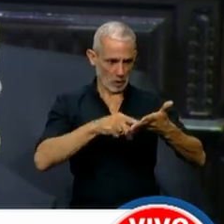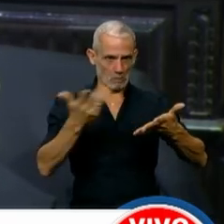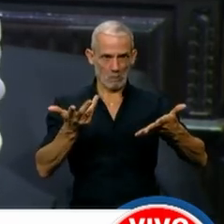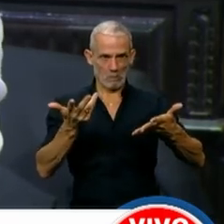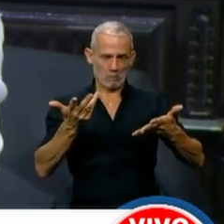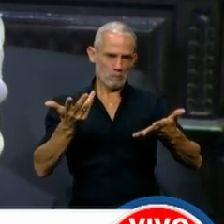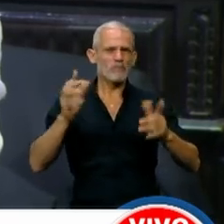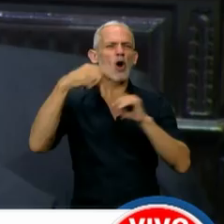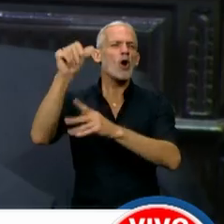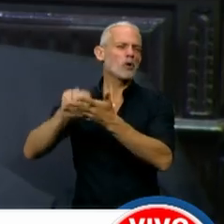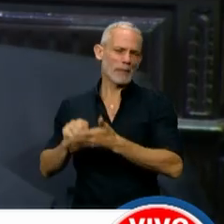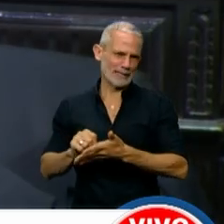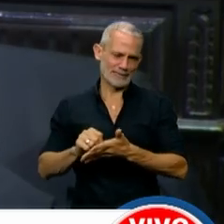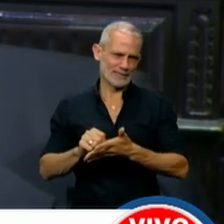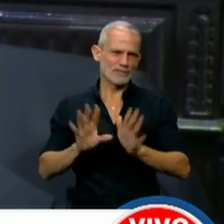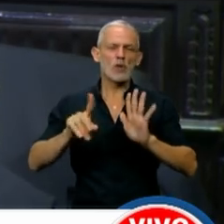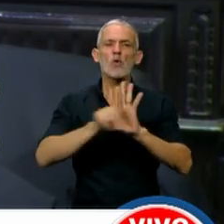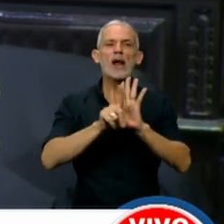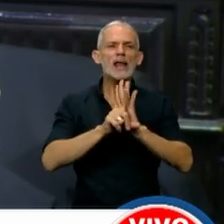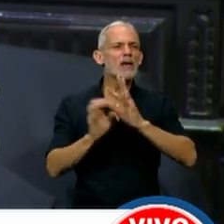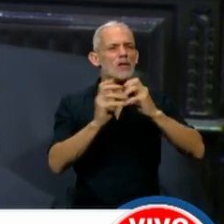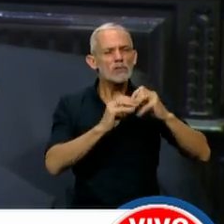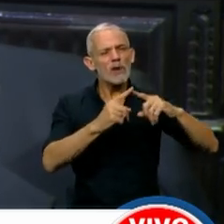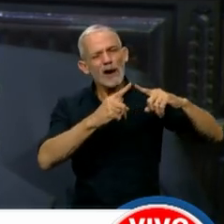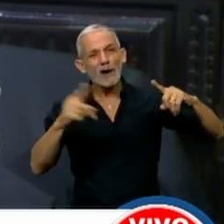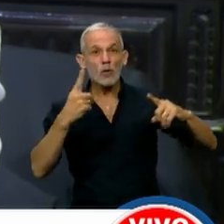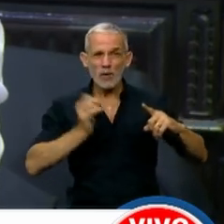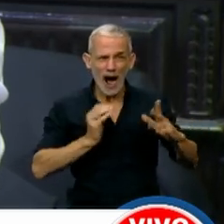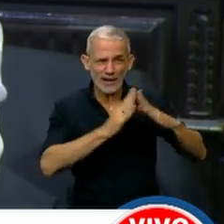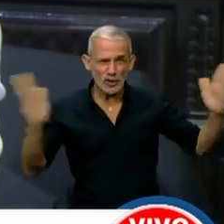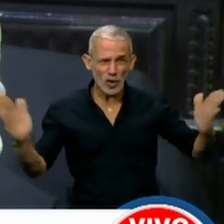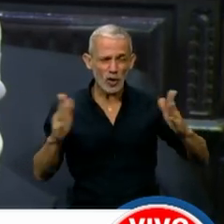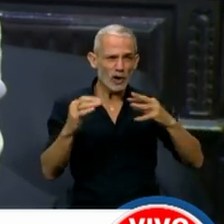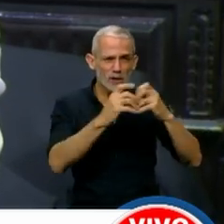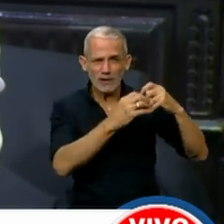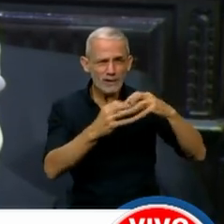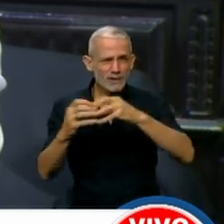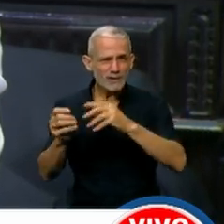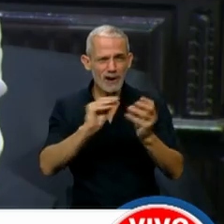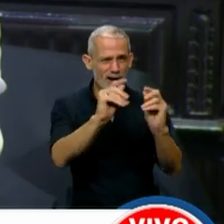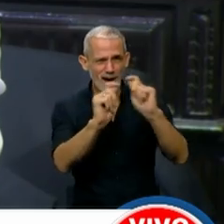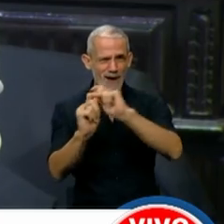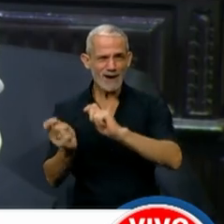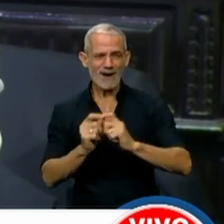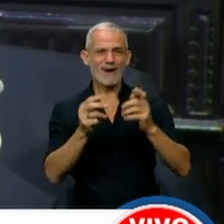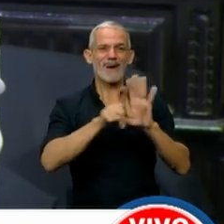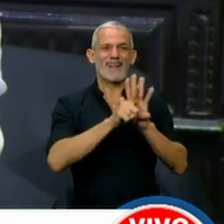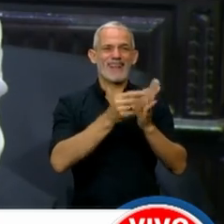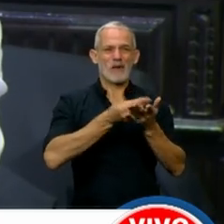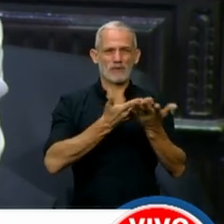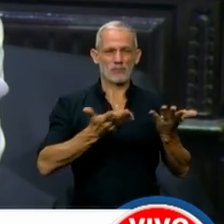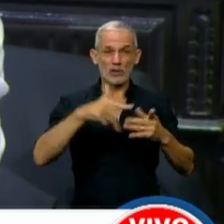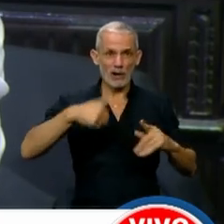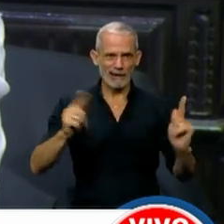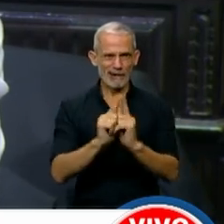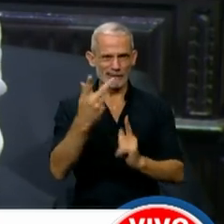en otros países del mundo es una ley que se discute durante todo el año creo que nosotros aparte